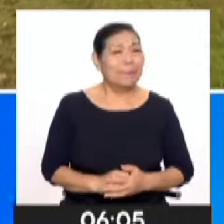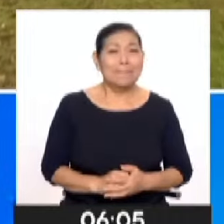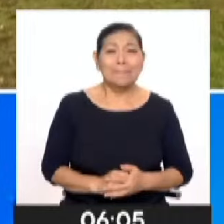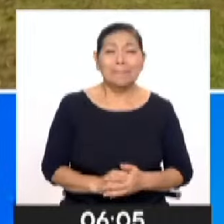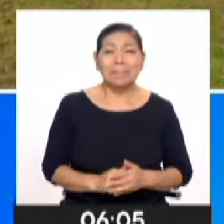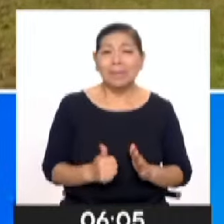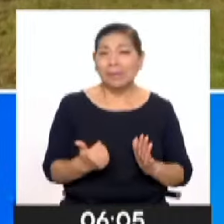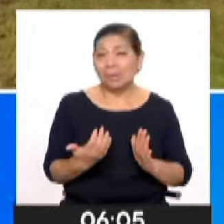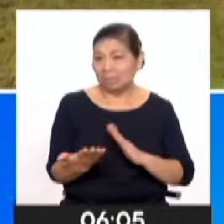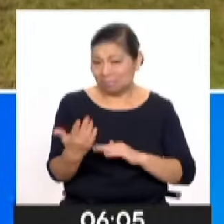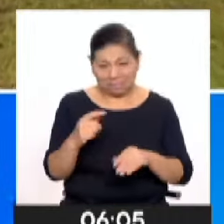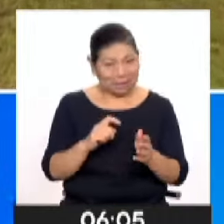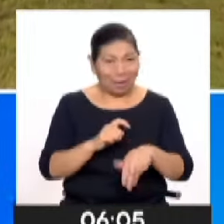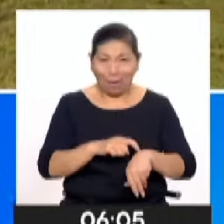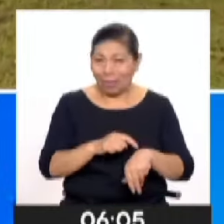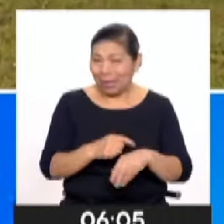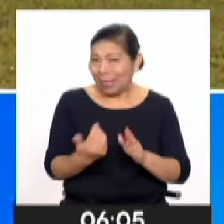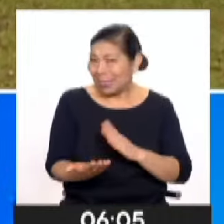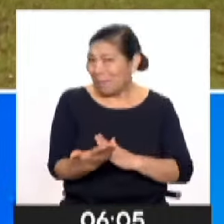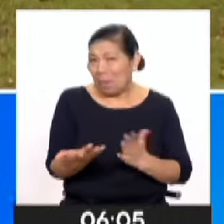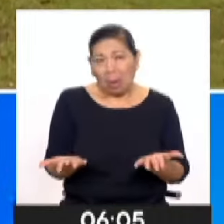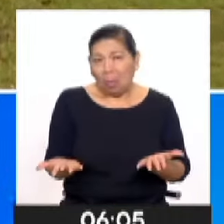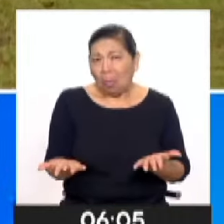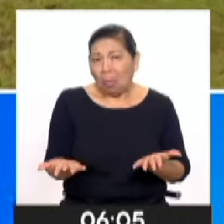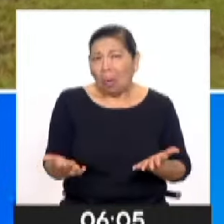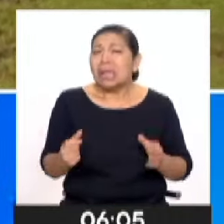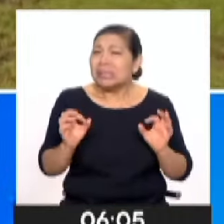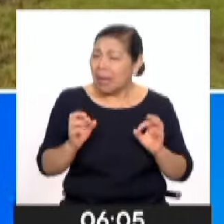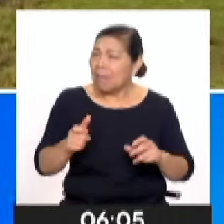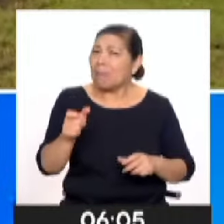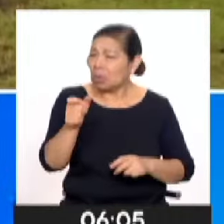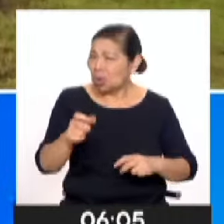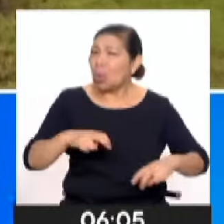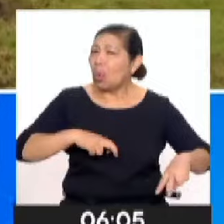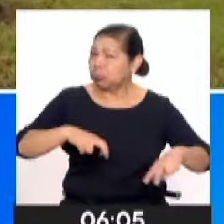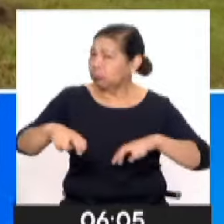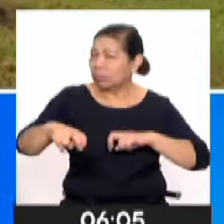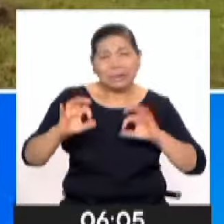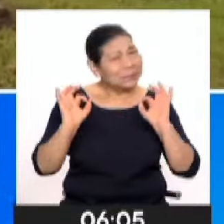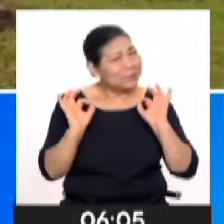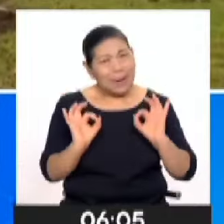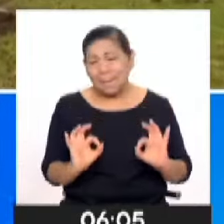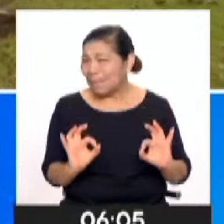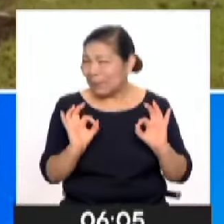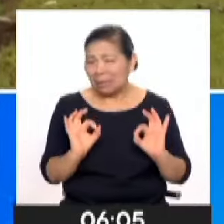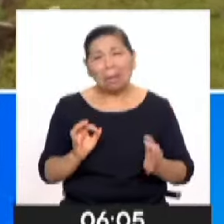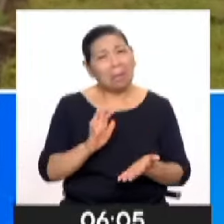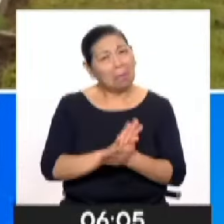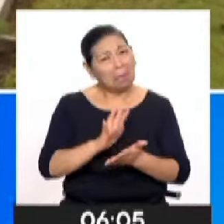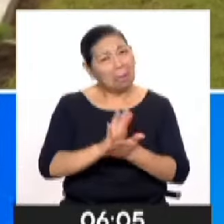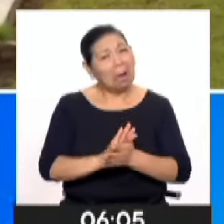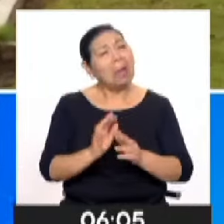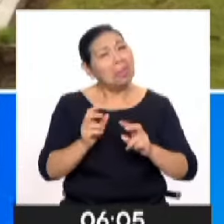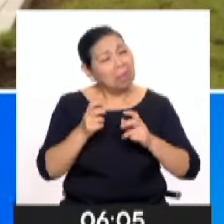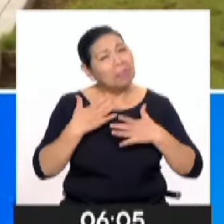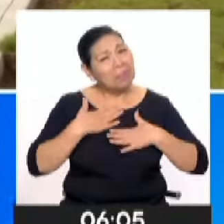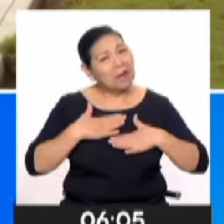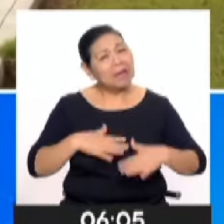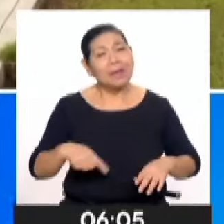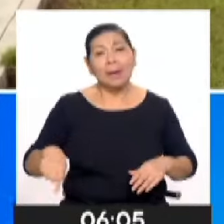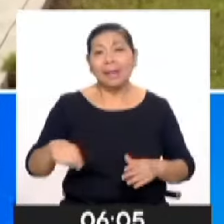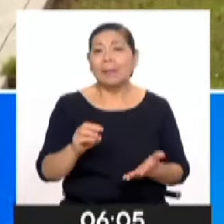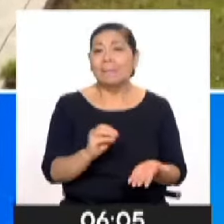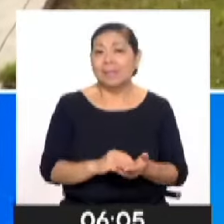son las seis y cinco de la mañana una zona concurrida Aparentemente tranquila justamente porque